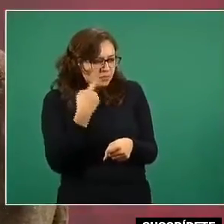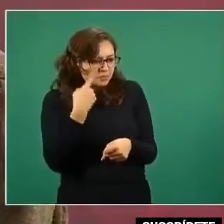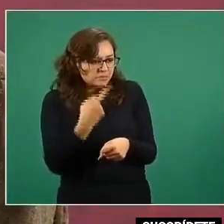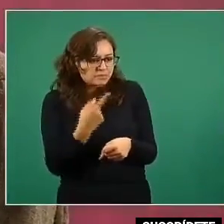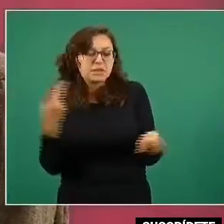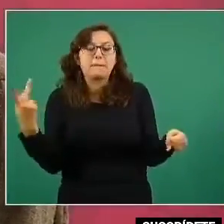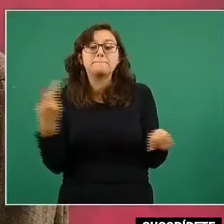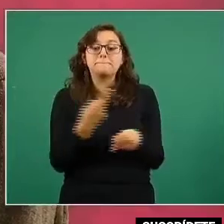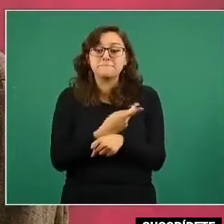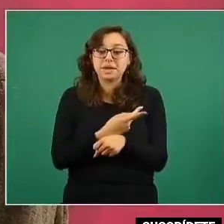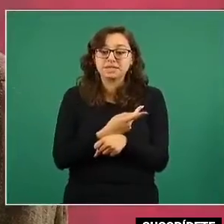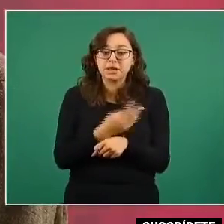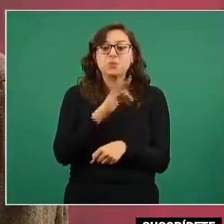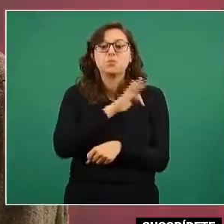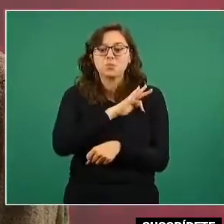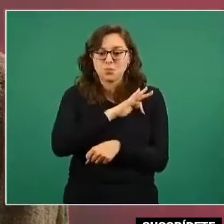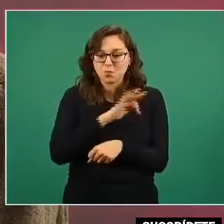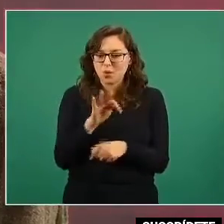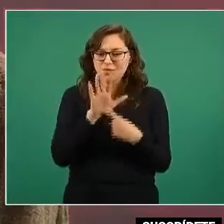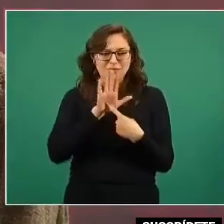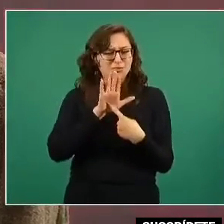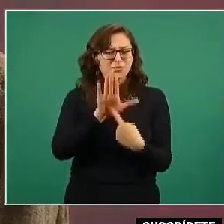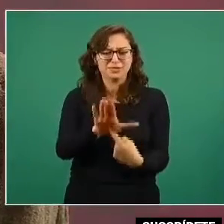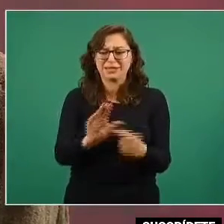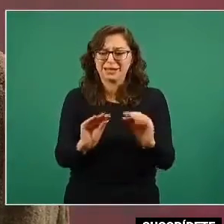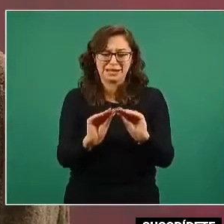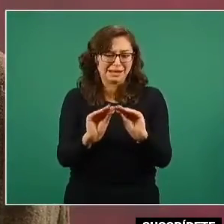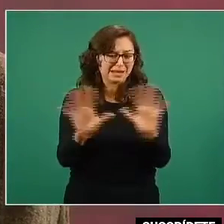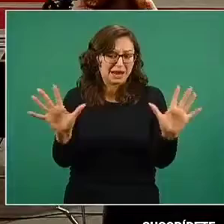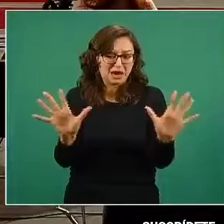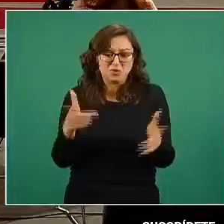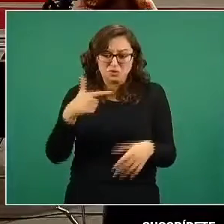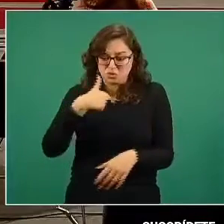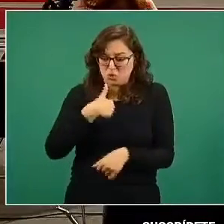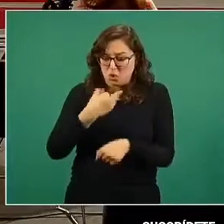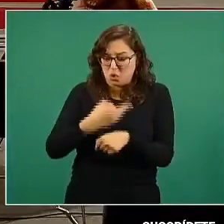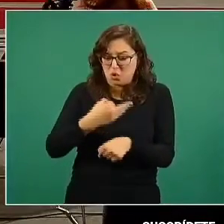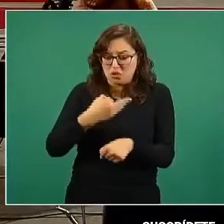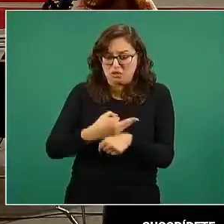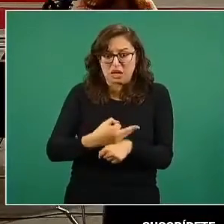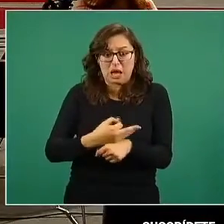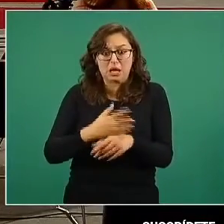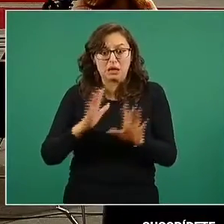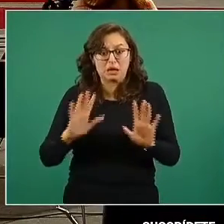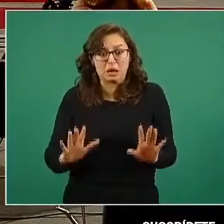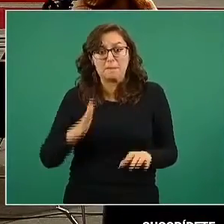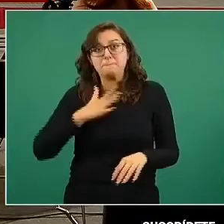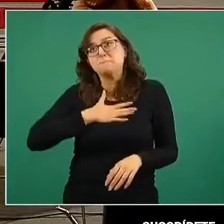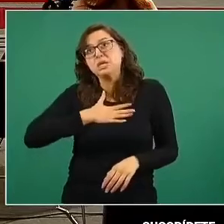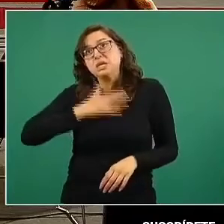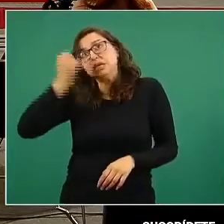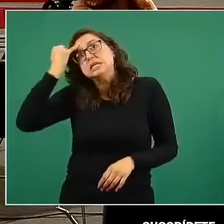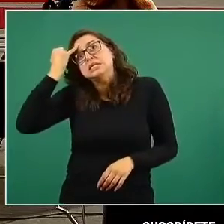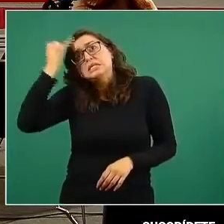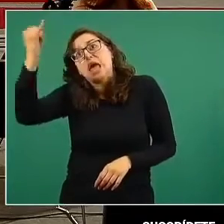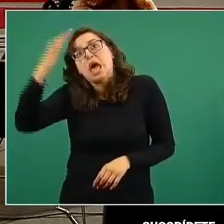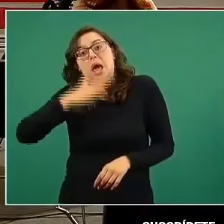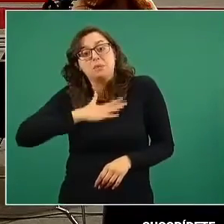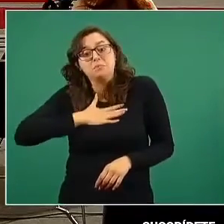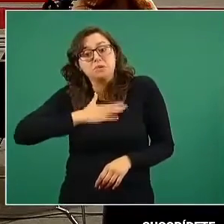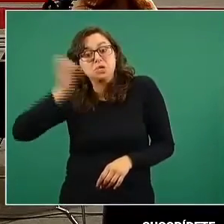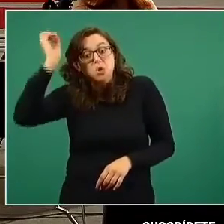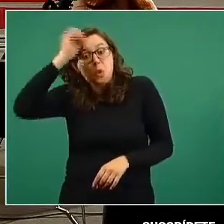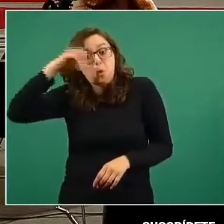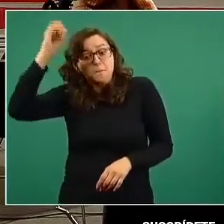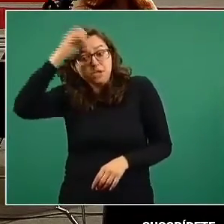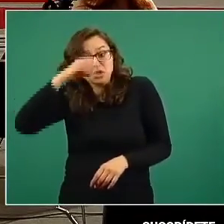se puede comprobar fácilmente que esto que estoy diciendo no se trata de una opinión del gobierno